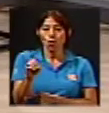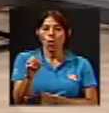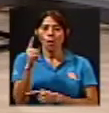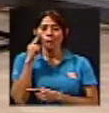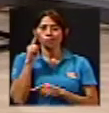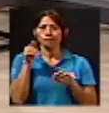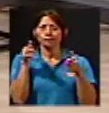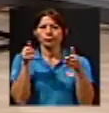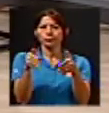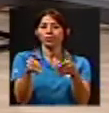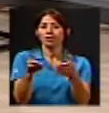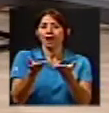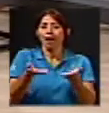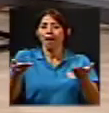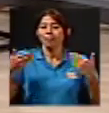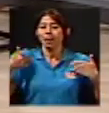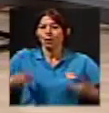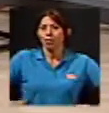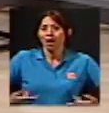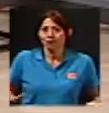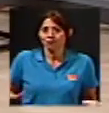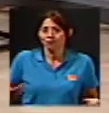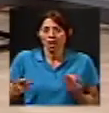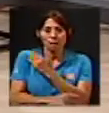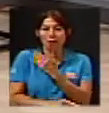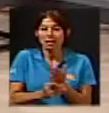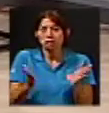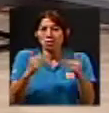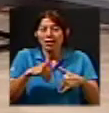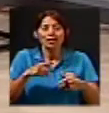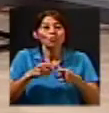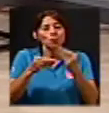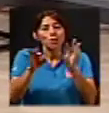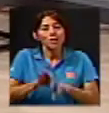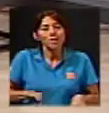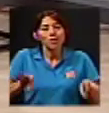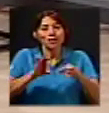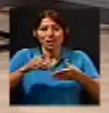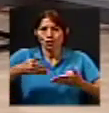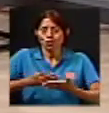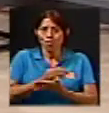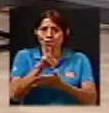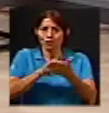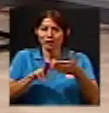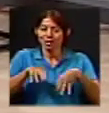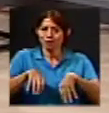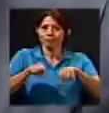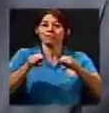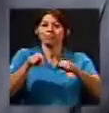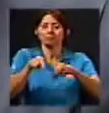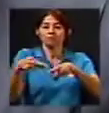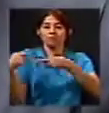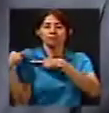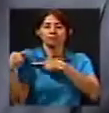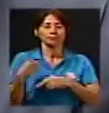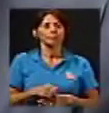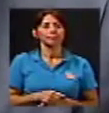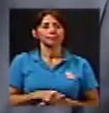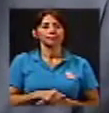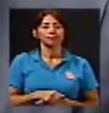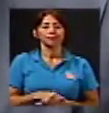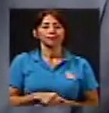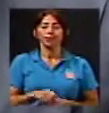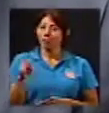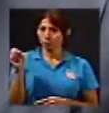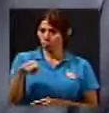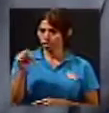humano de lo cual el país carecía, y era muy importante que la nueva universidad asumiera eso. Sí, tanto fue así de